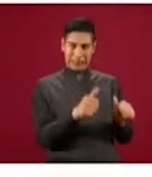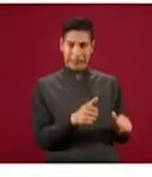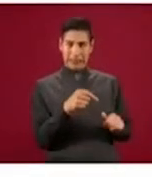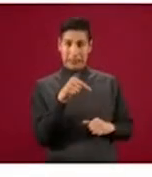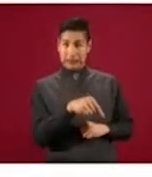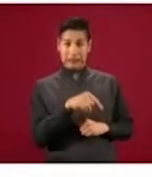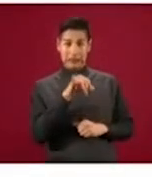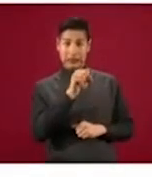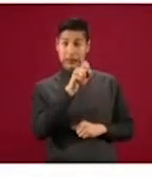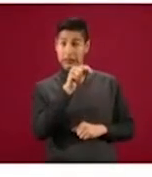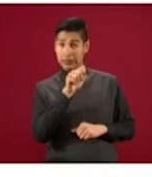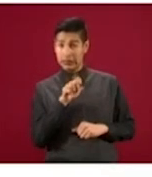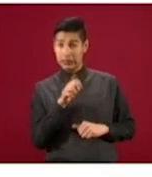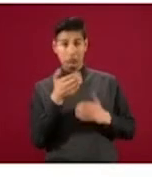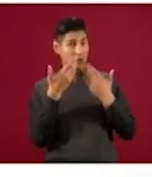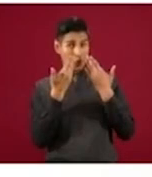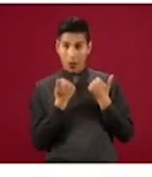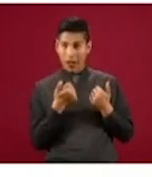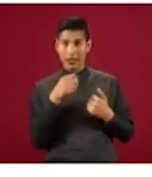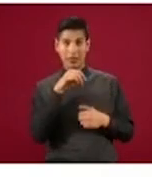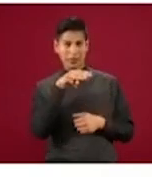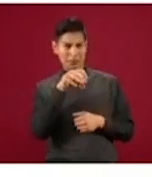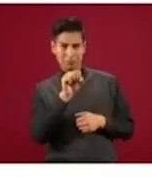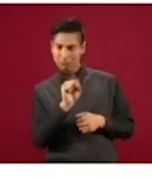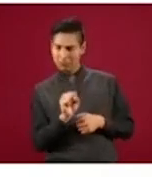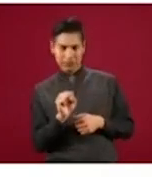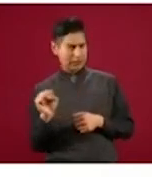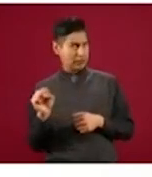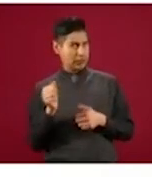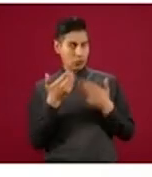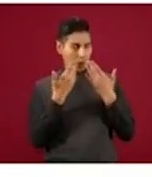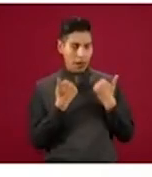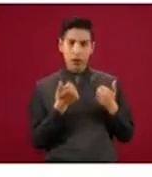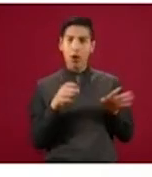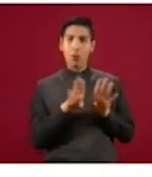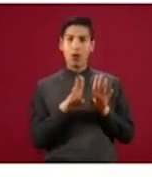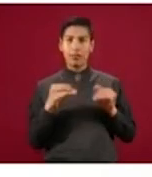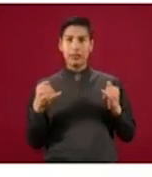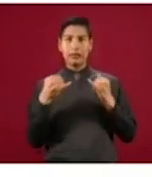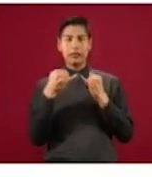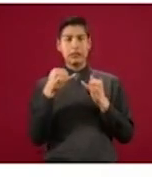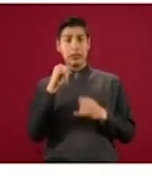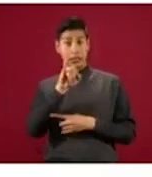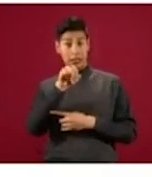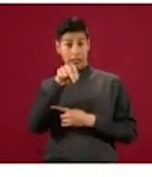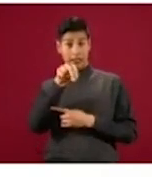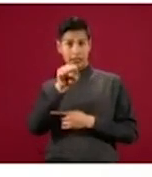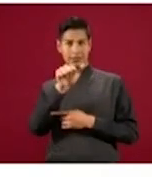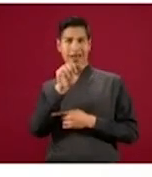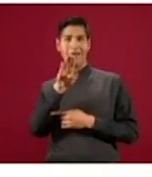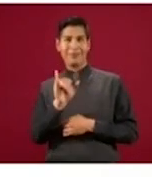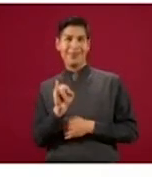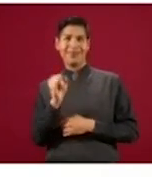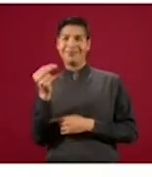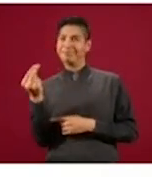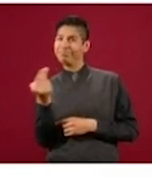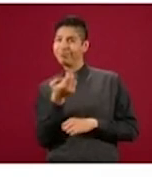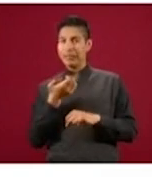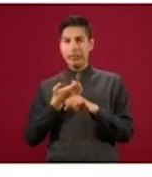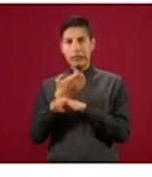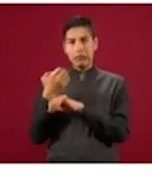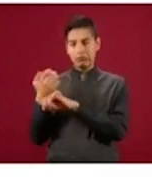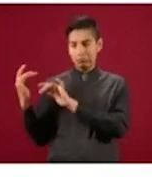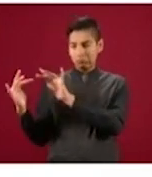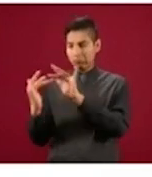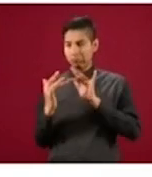coordinara el Instituto de Salud para el Bienestar, necesitamos la colaboración de los gobiernos estatales. La ley reconoce a